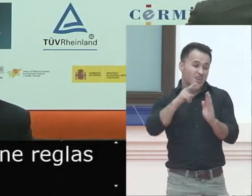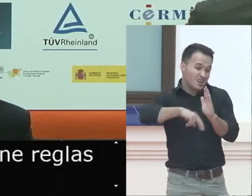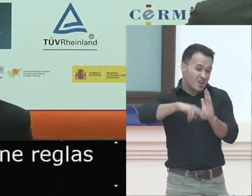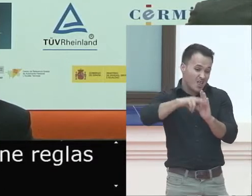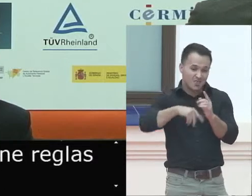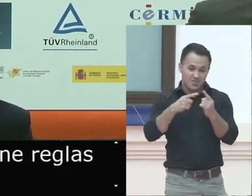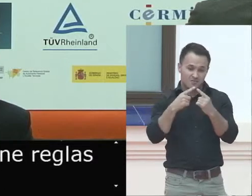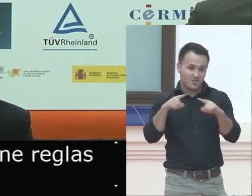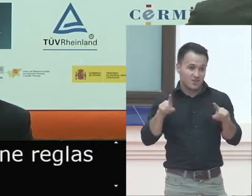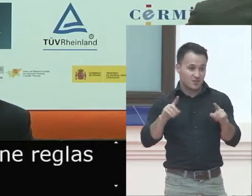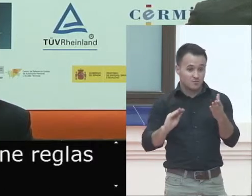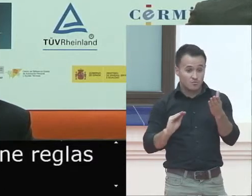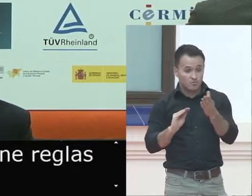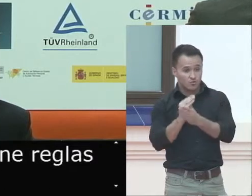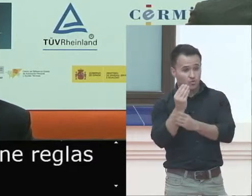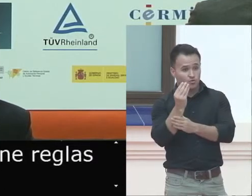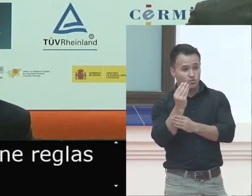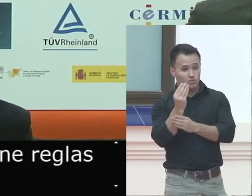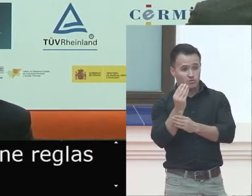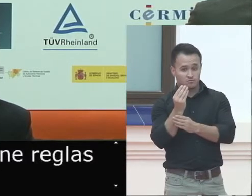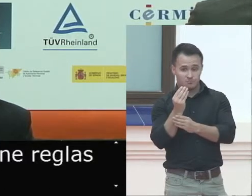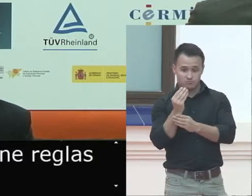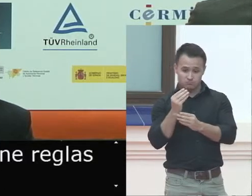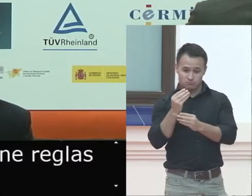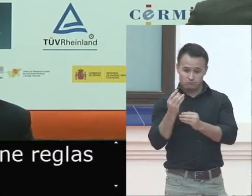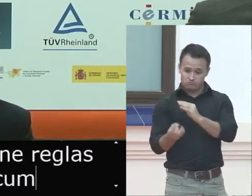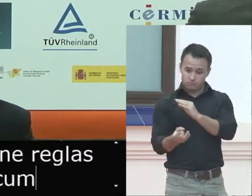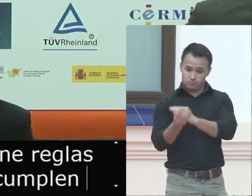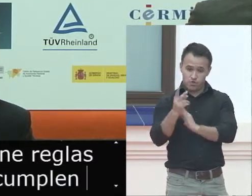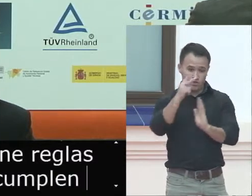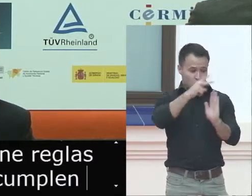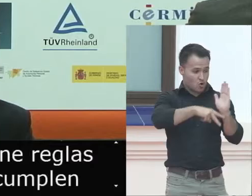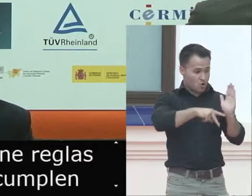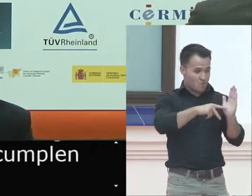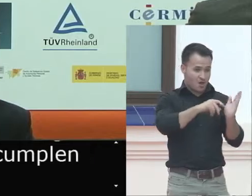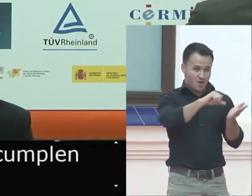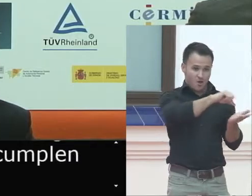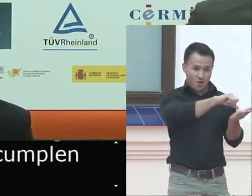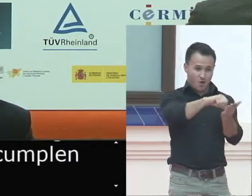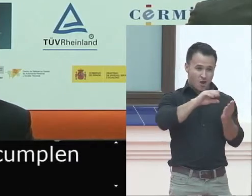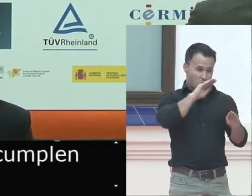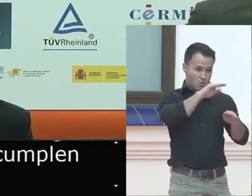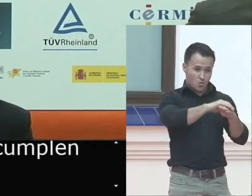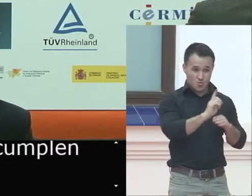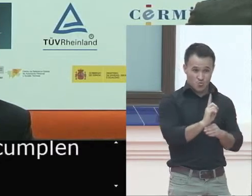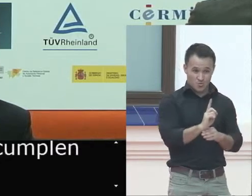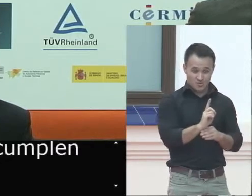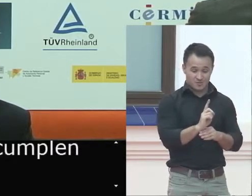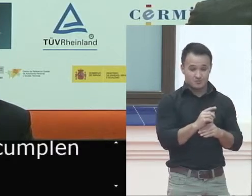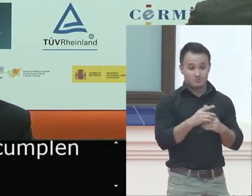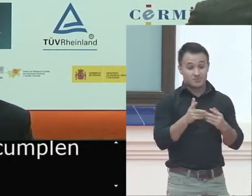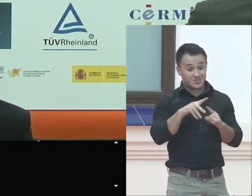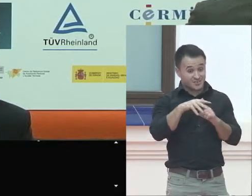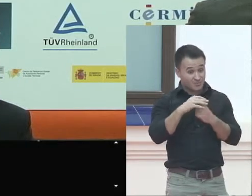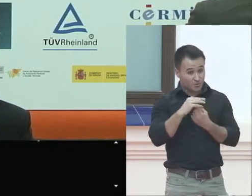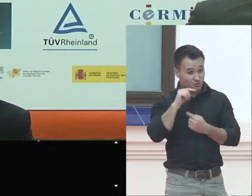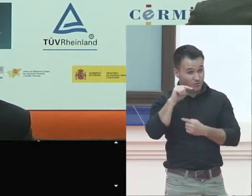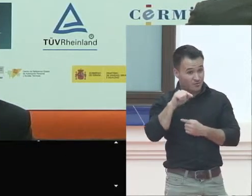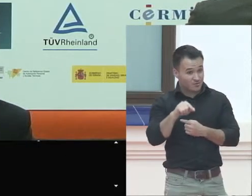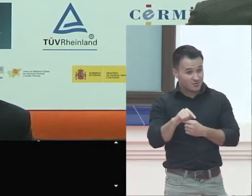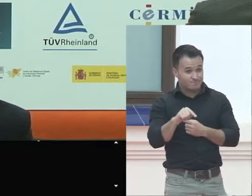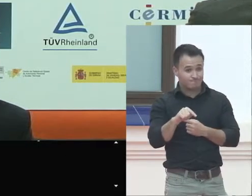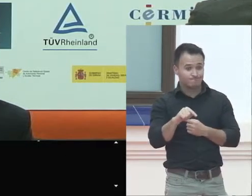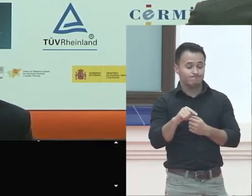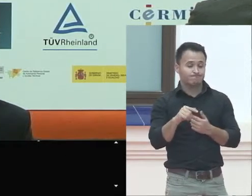hacen productos que cumplen las normas locales. Y en esa situación